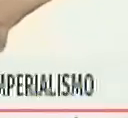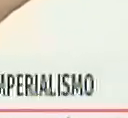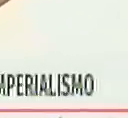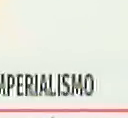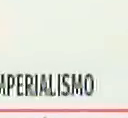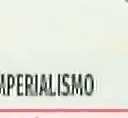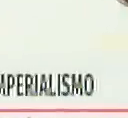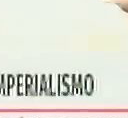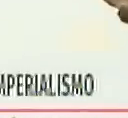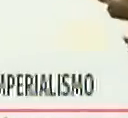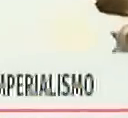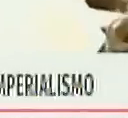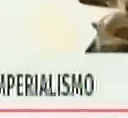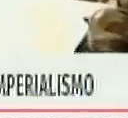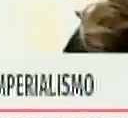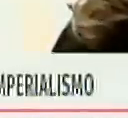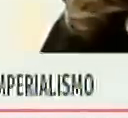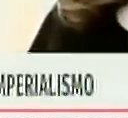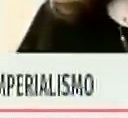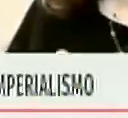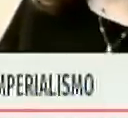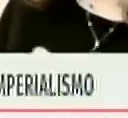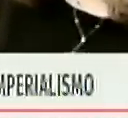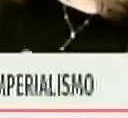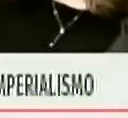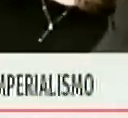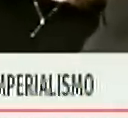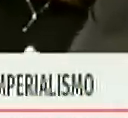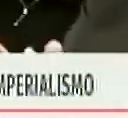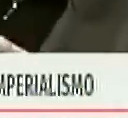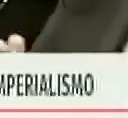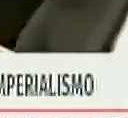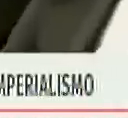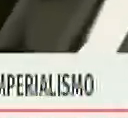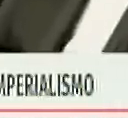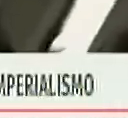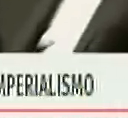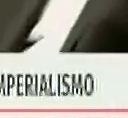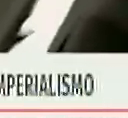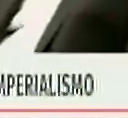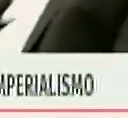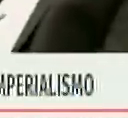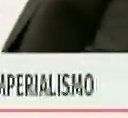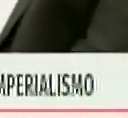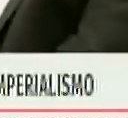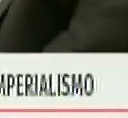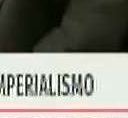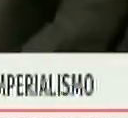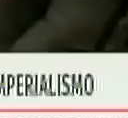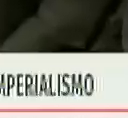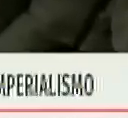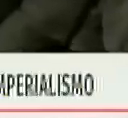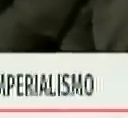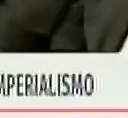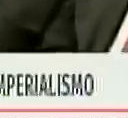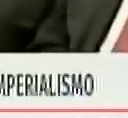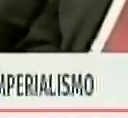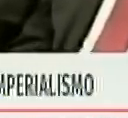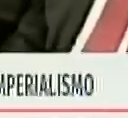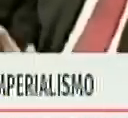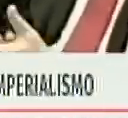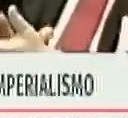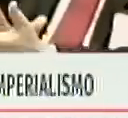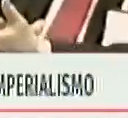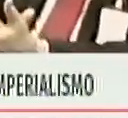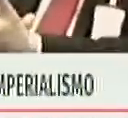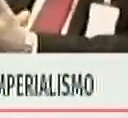Soltani, bienvenido, embajador de Siria, Khalil Vitar, al embajador de Dominica, Ambrose Yors,